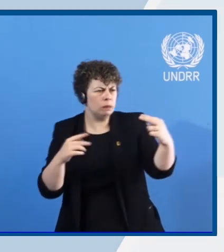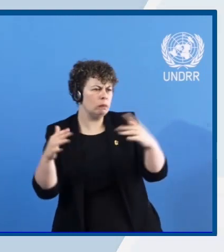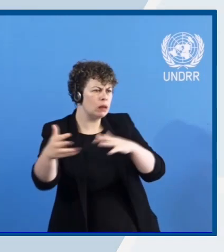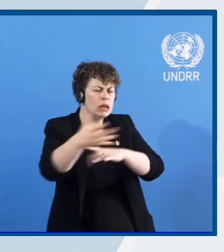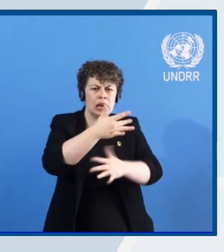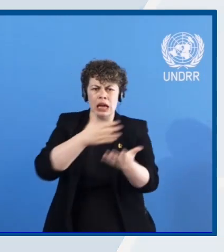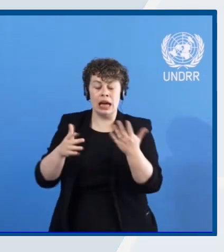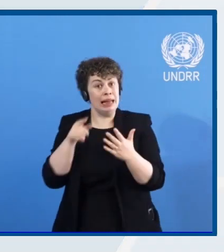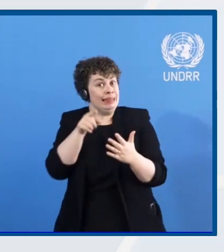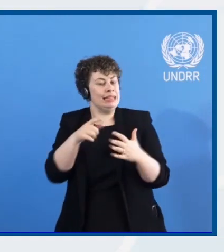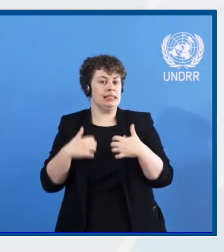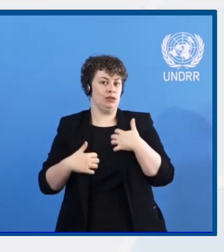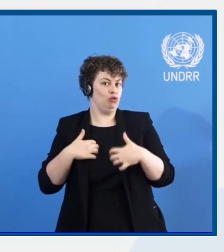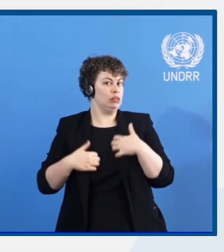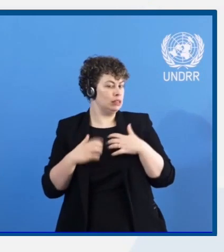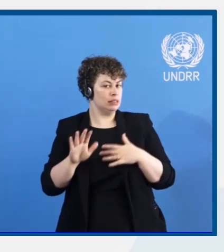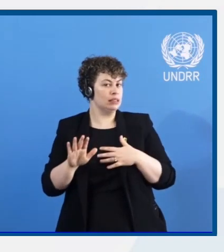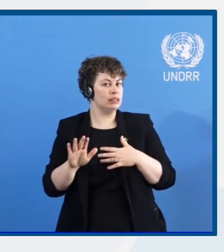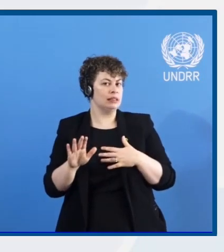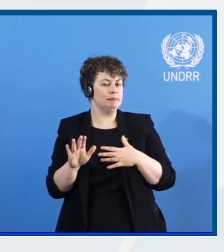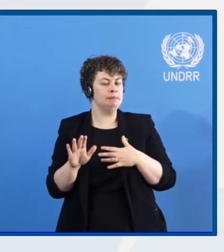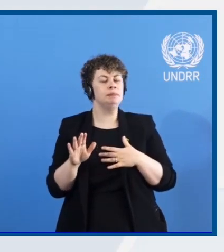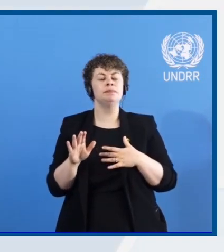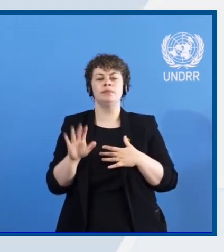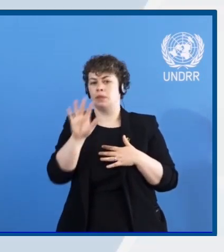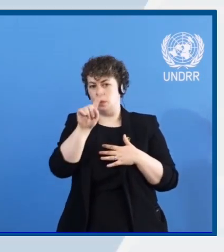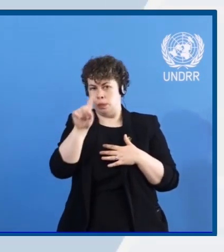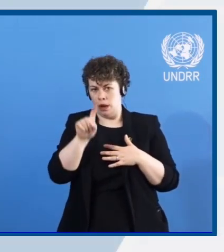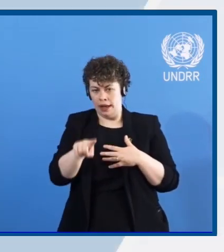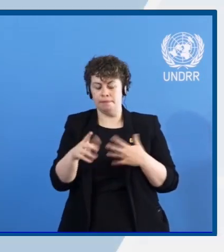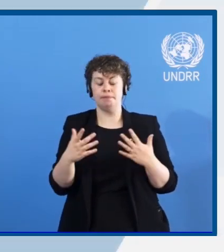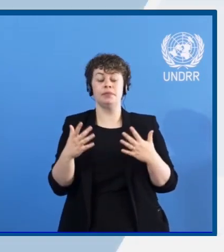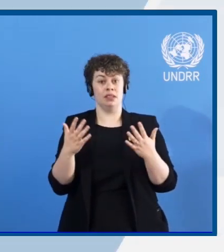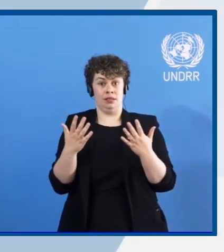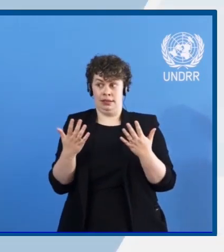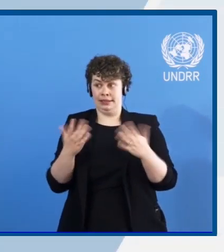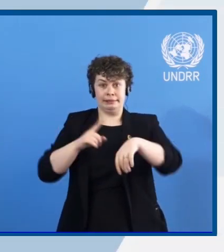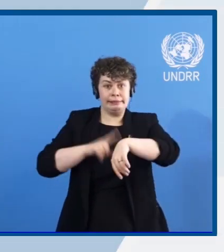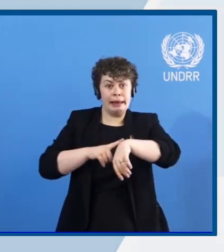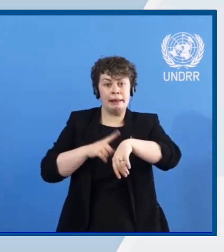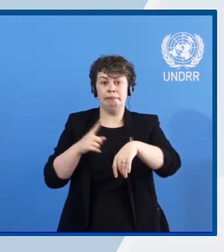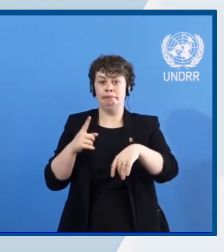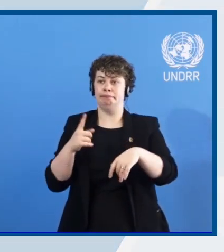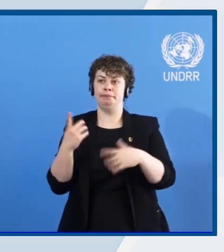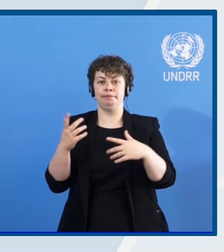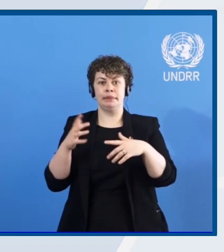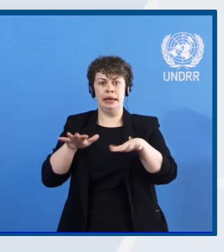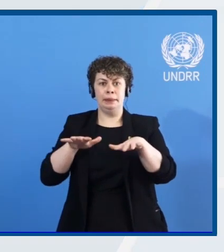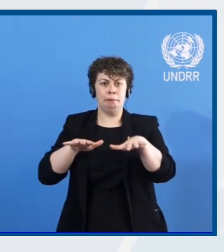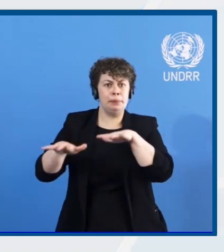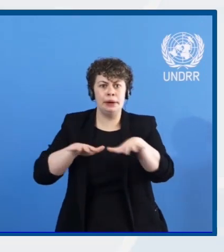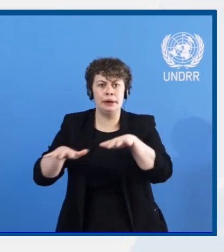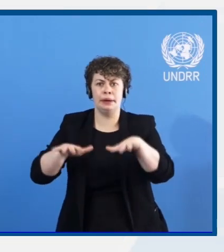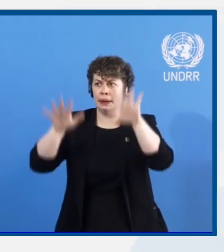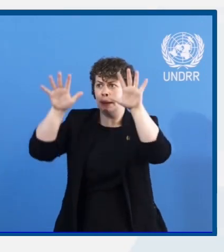que nosotros nos movemos, el mundo de la gestión del riesgo de desastres, llegamos a limitar el concepto a un